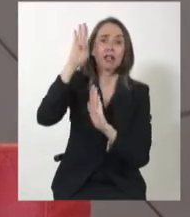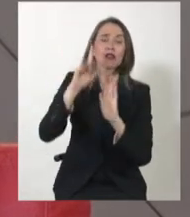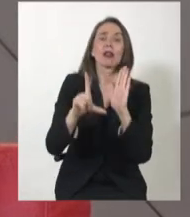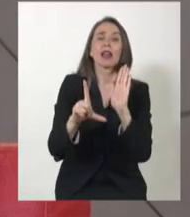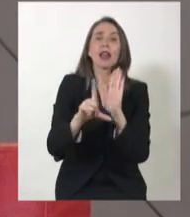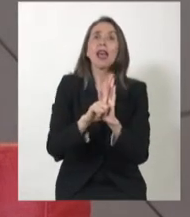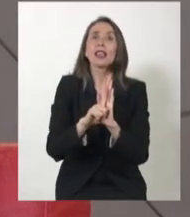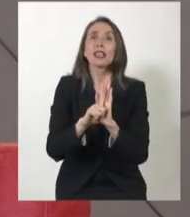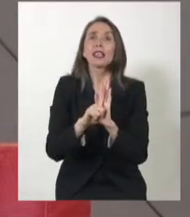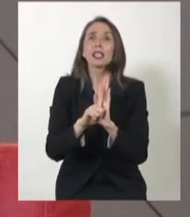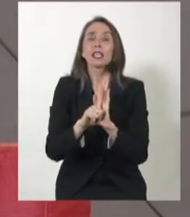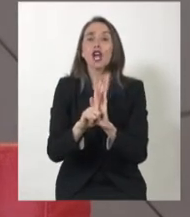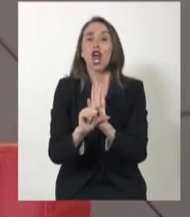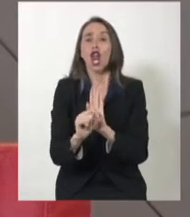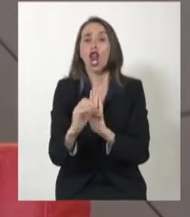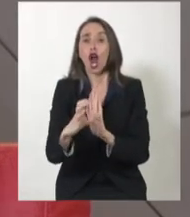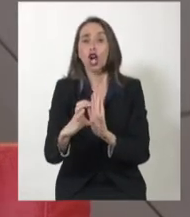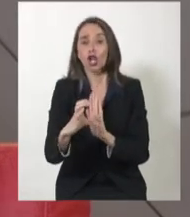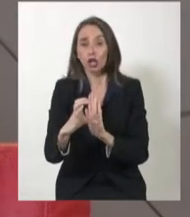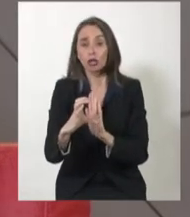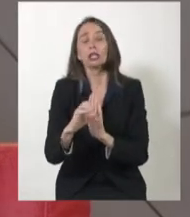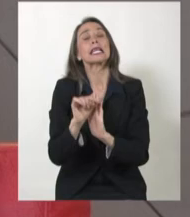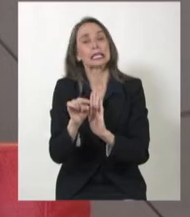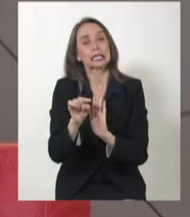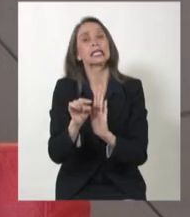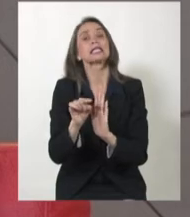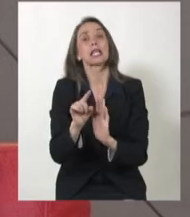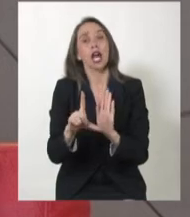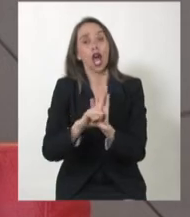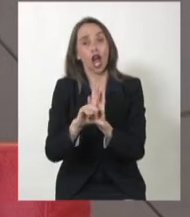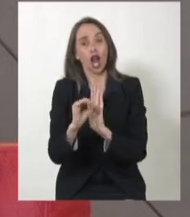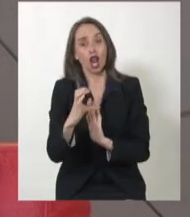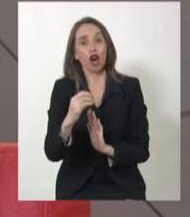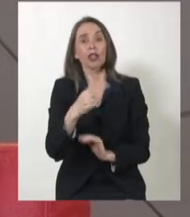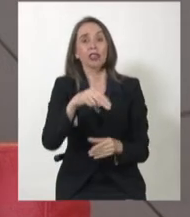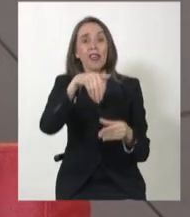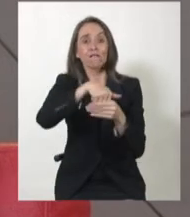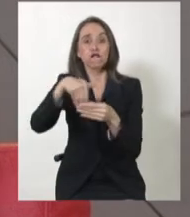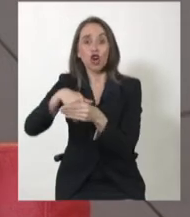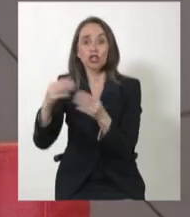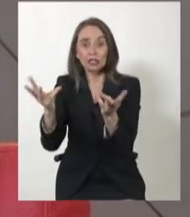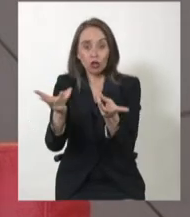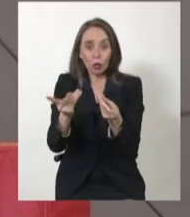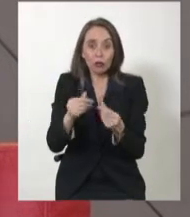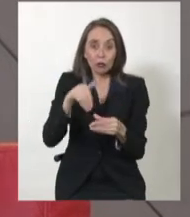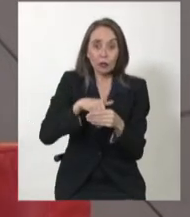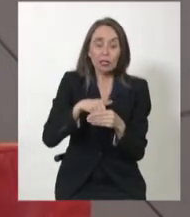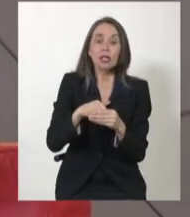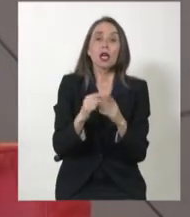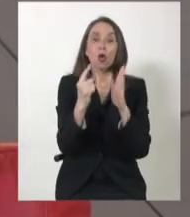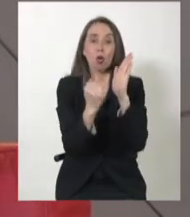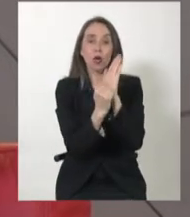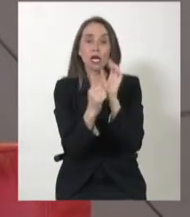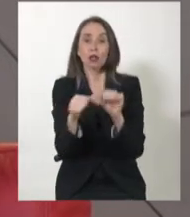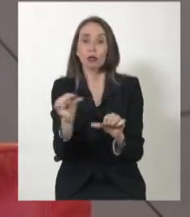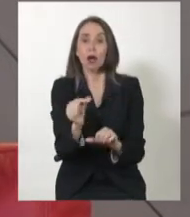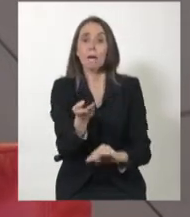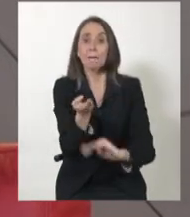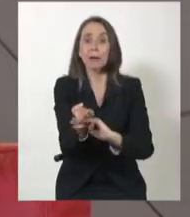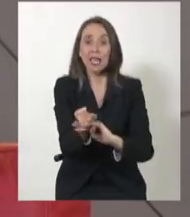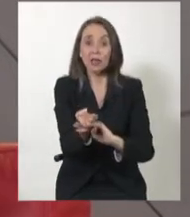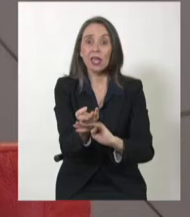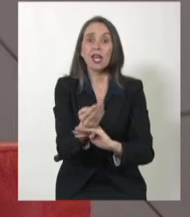de orgánicas constitucionales. Que incluso la Ley Orgánica Constitucional de Votación y Escrutinios tiene una disposición transitoria que le pide